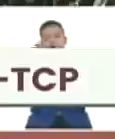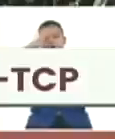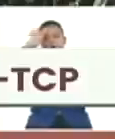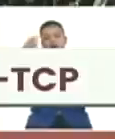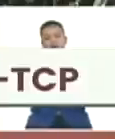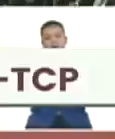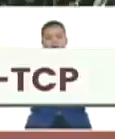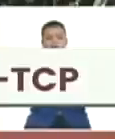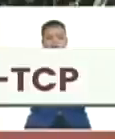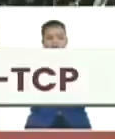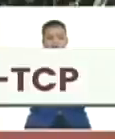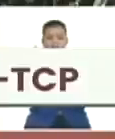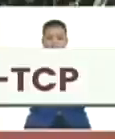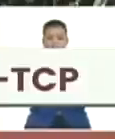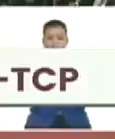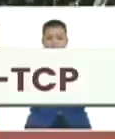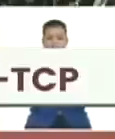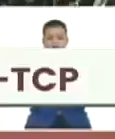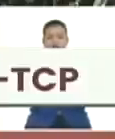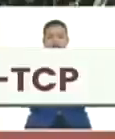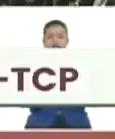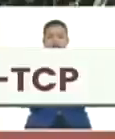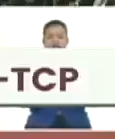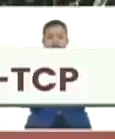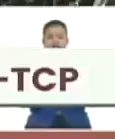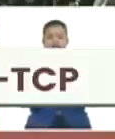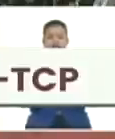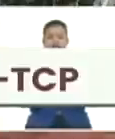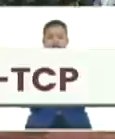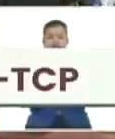caso. Usted va ahí,